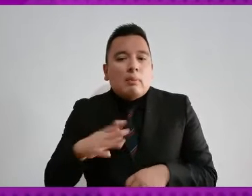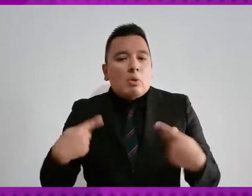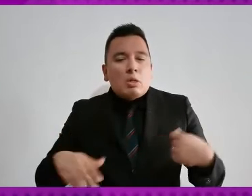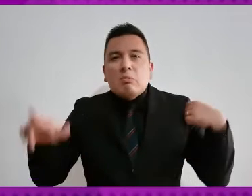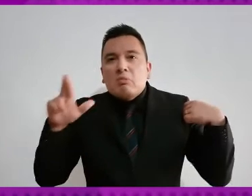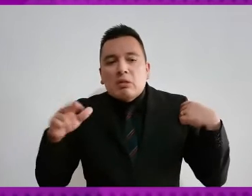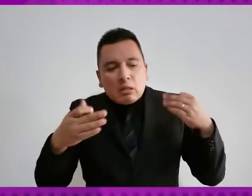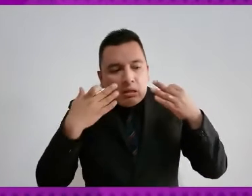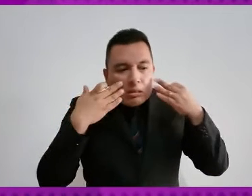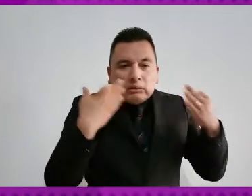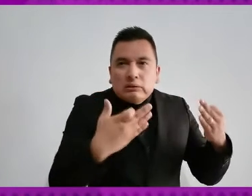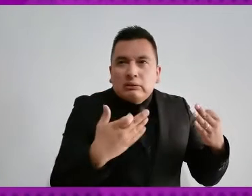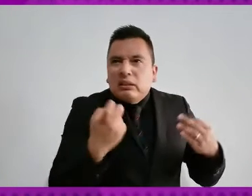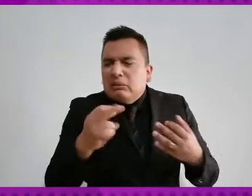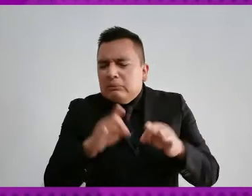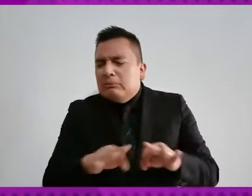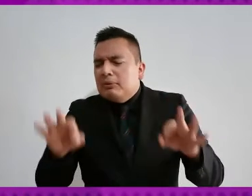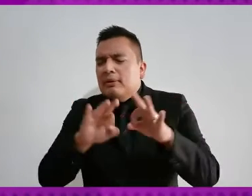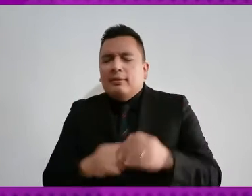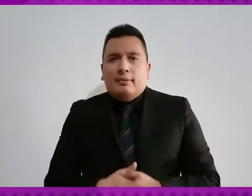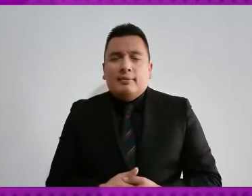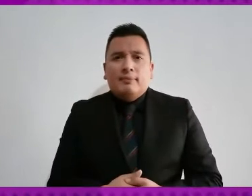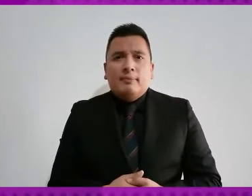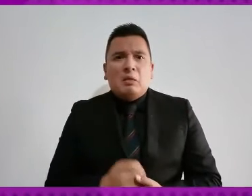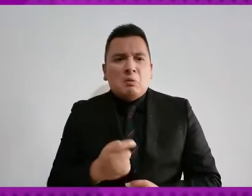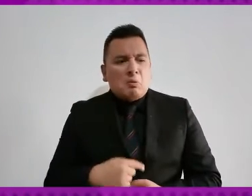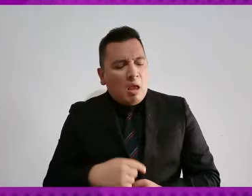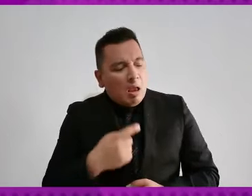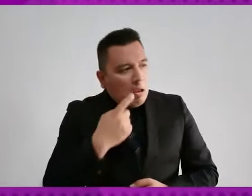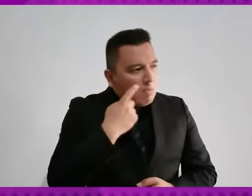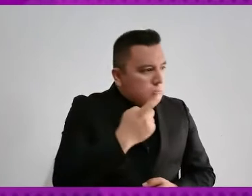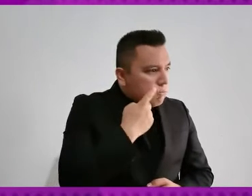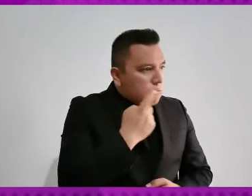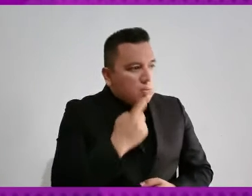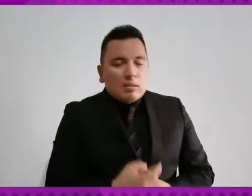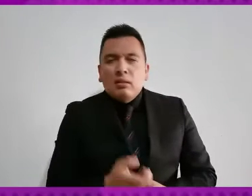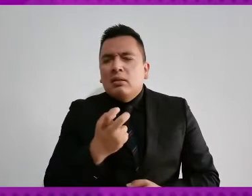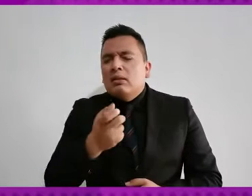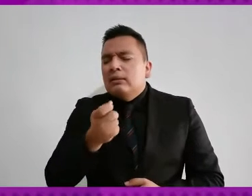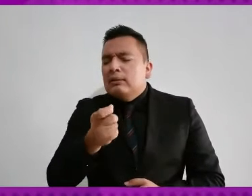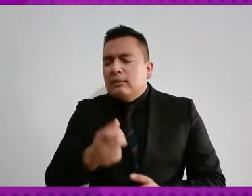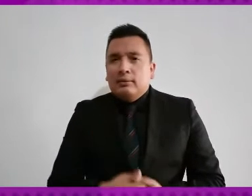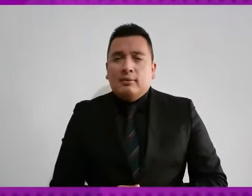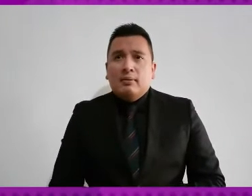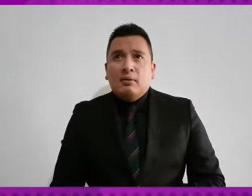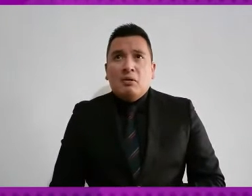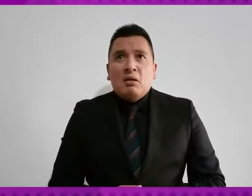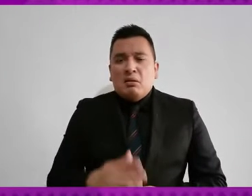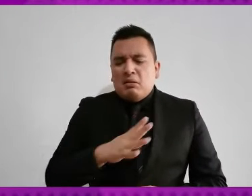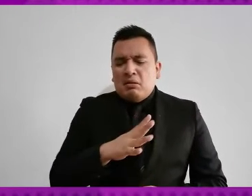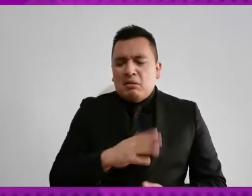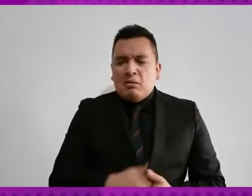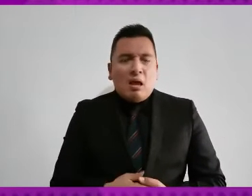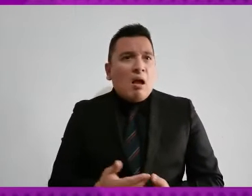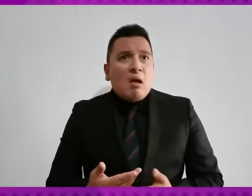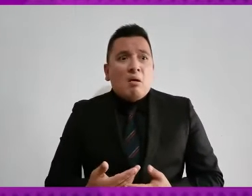electorales. Los observadores también es una tarea importante que pueden llegar y observar. Con esto quiero decir ya es tan auditado,